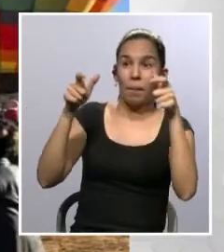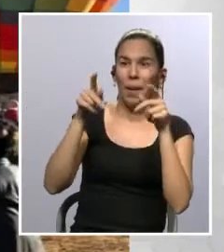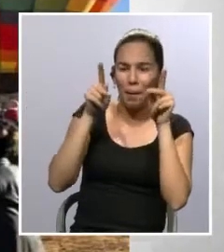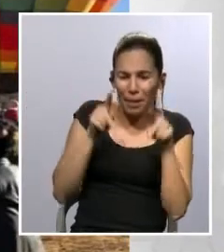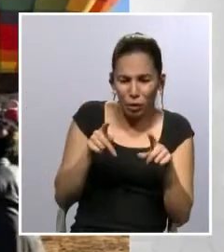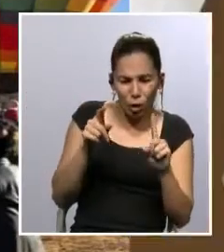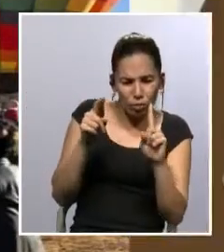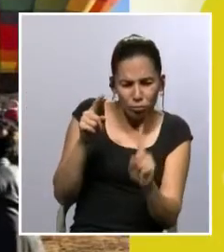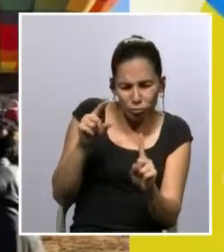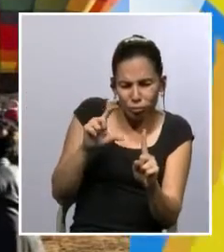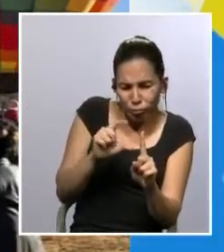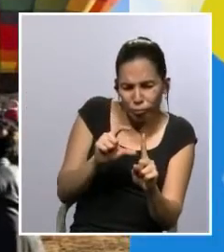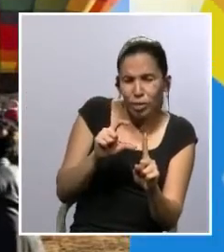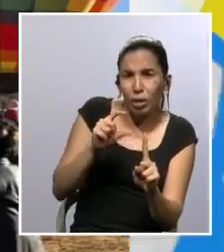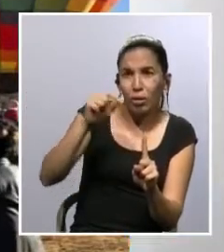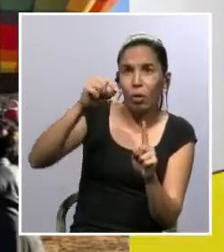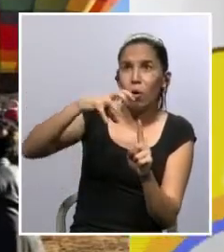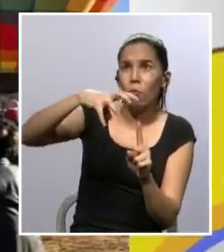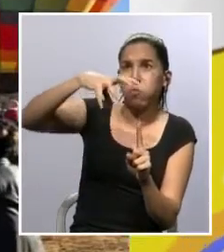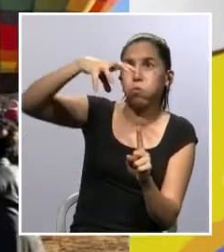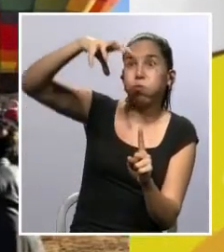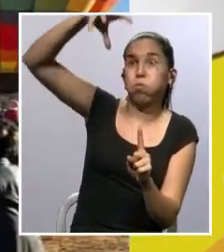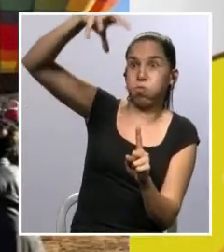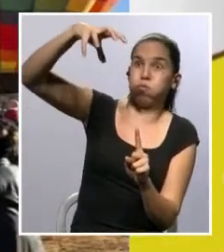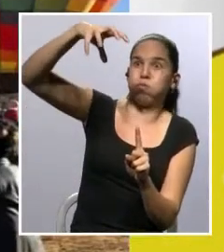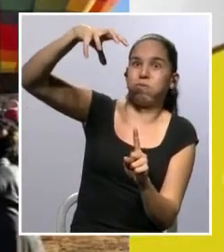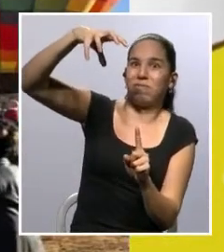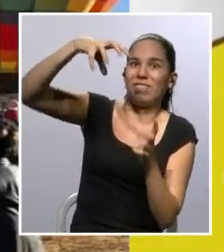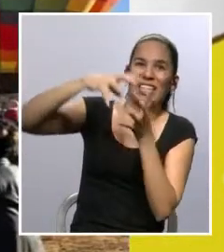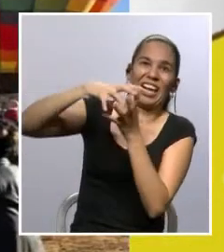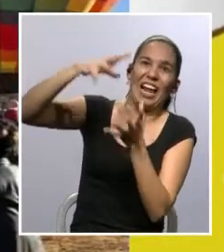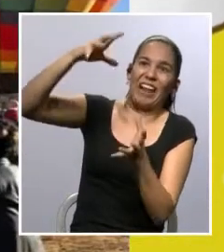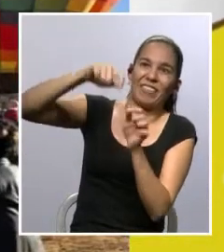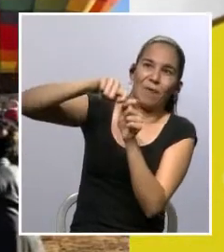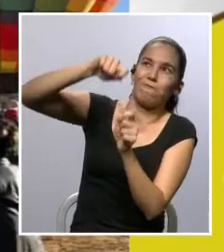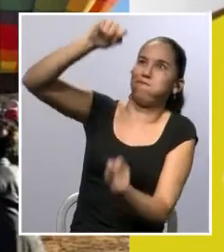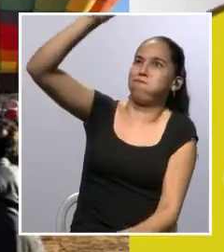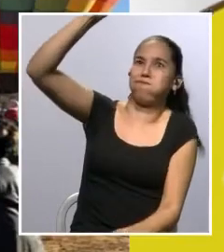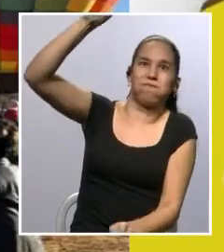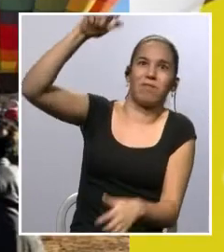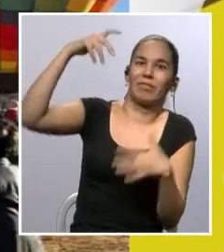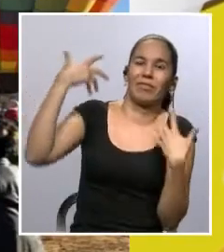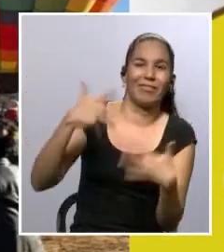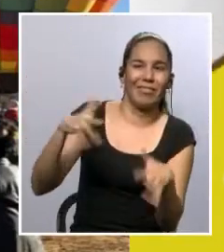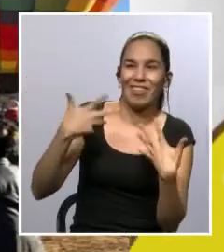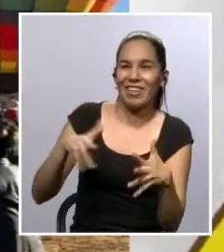personas comparado con el de los globos. Uh-huh. Los globos